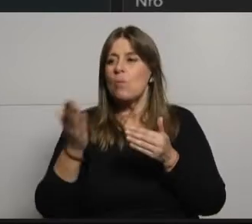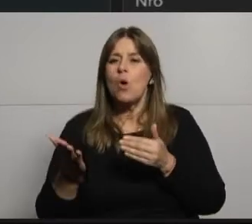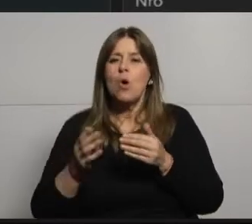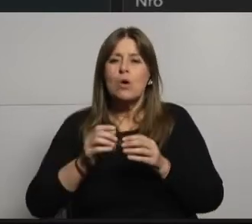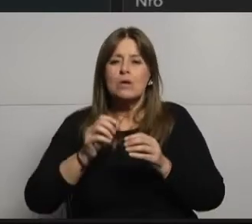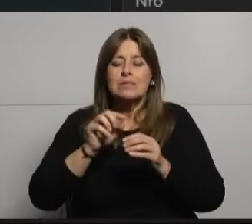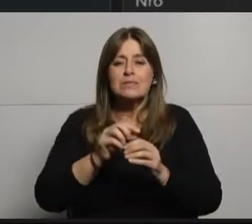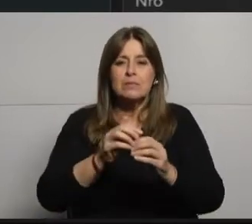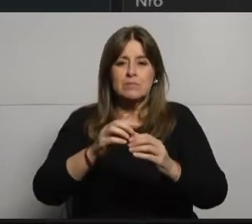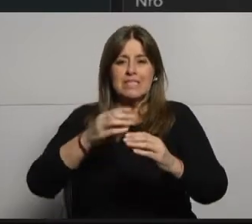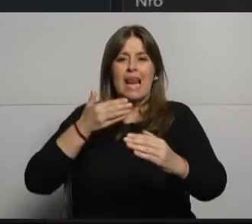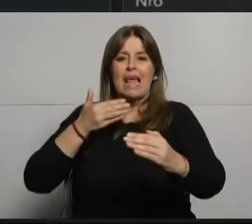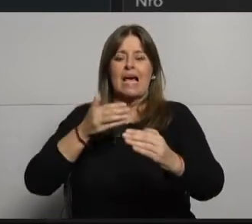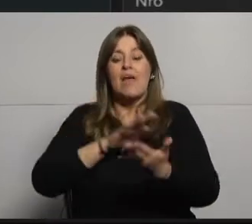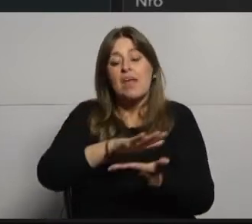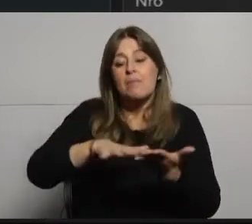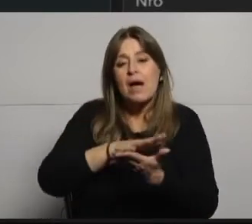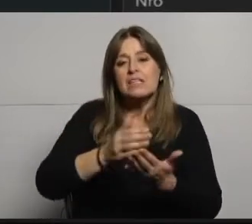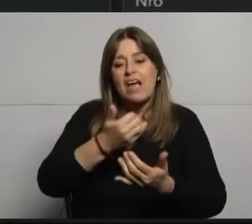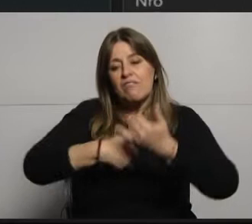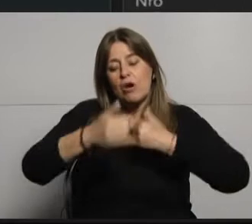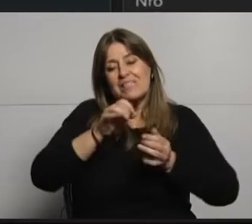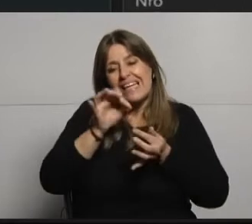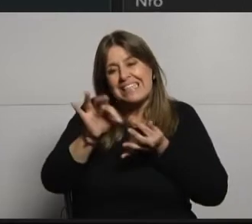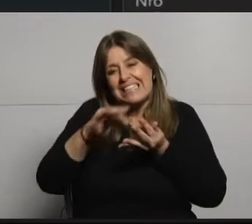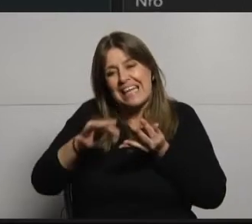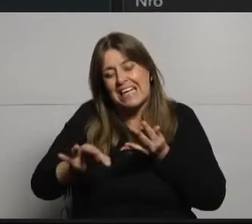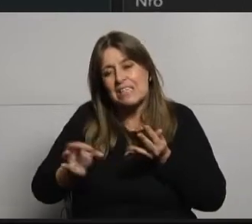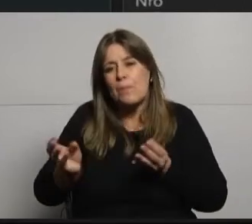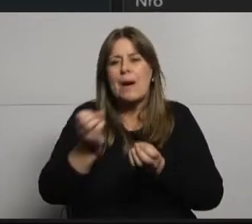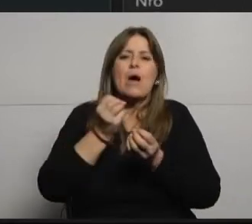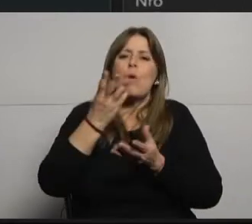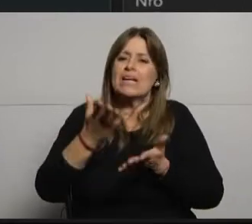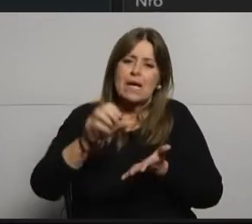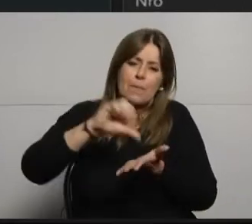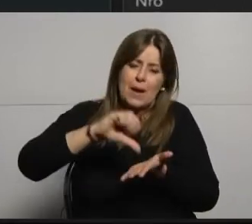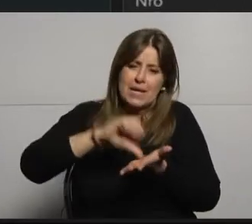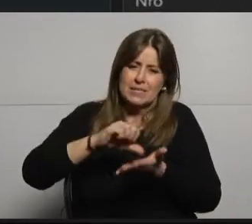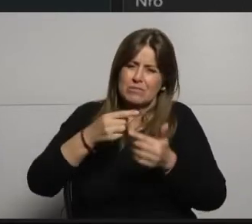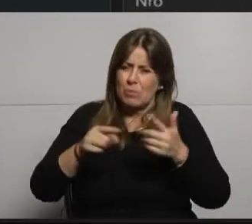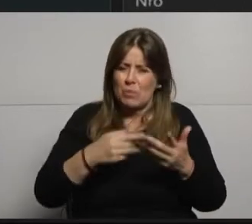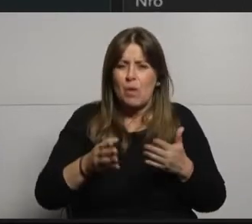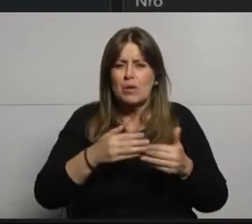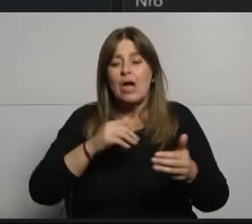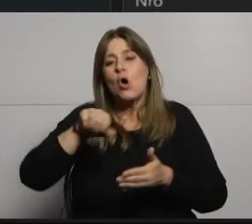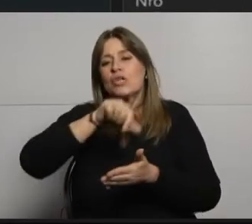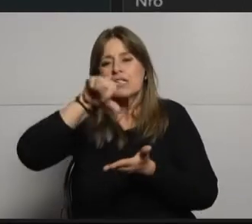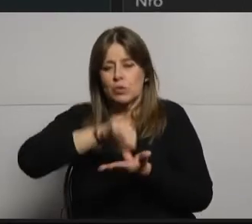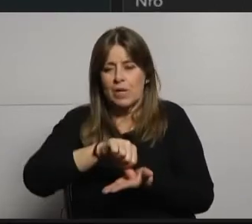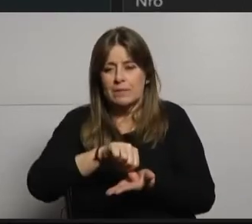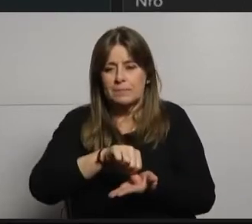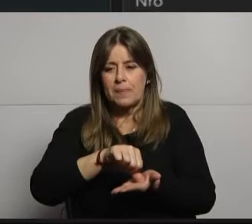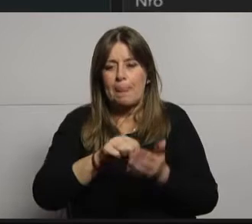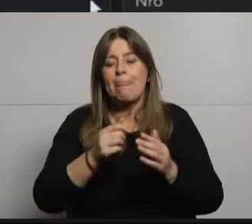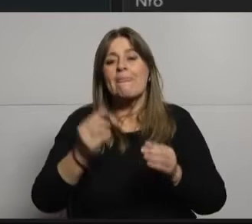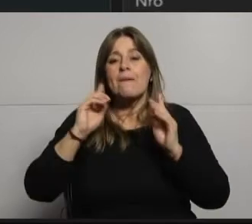en el mapa y se aleja, puede ver la información en detalle para cualquier país o para cualquier otra ciudad. Se